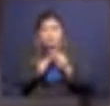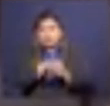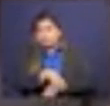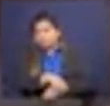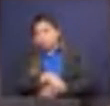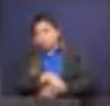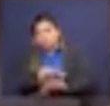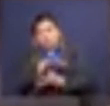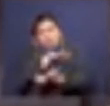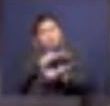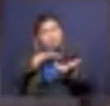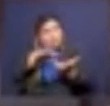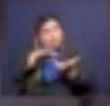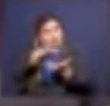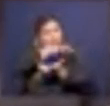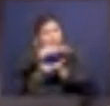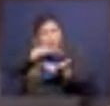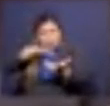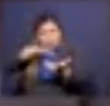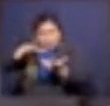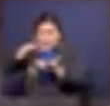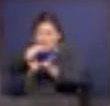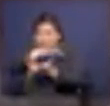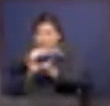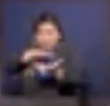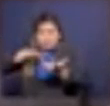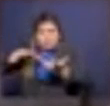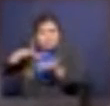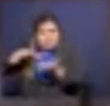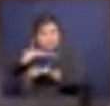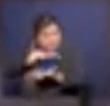colapso, el peor colapso